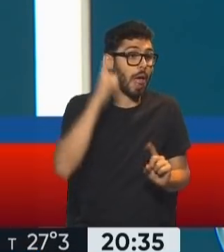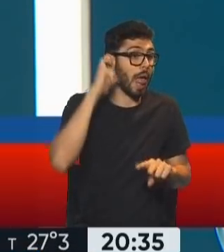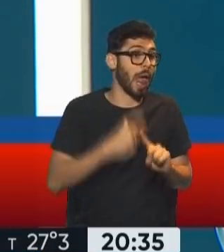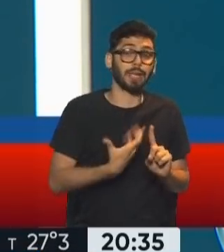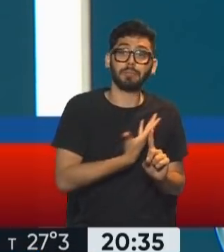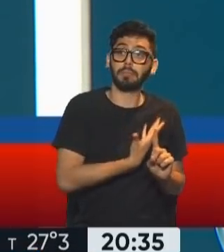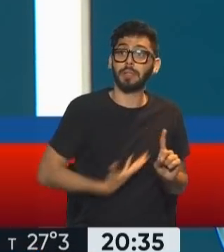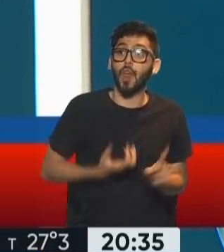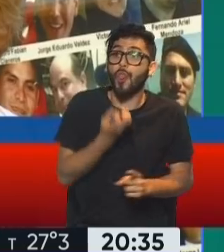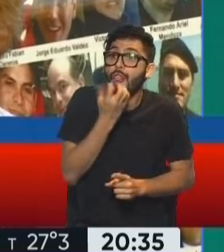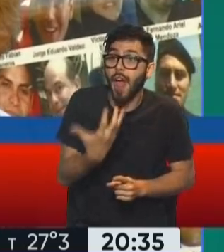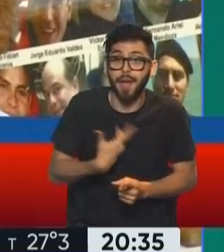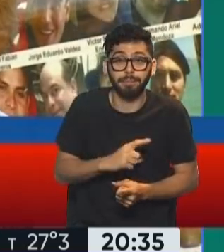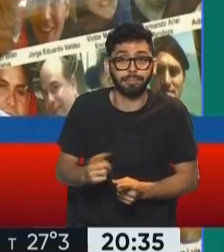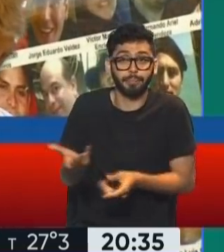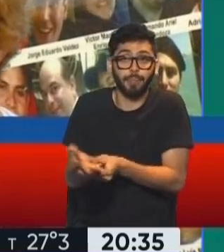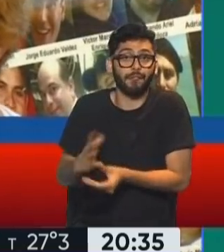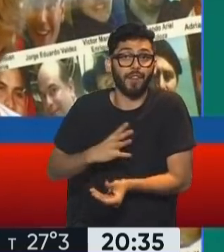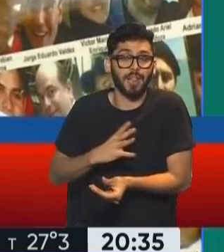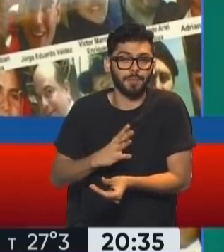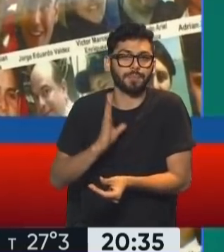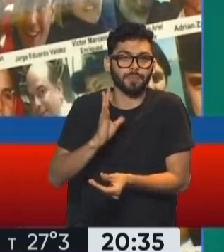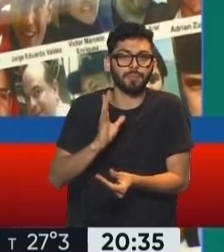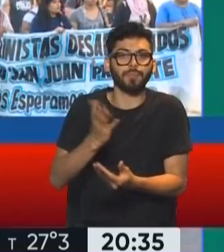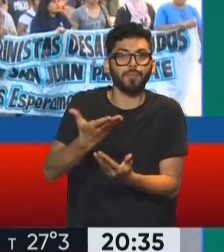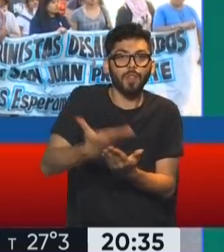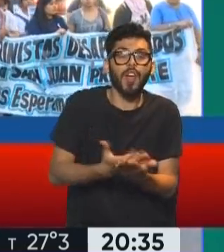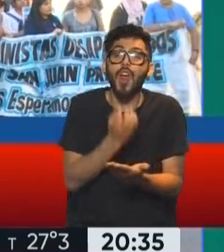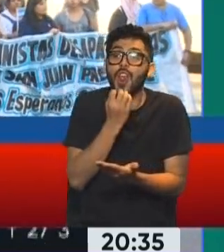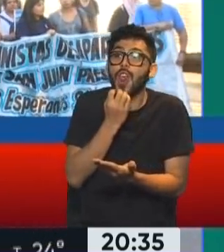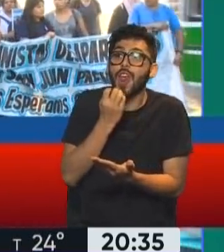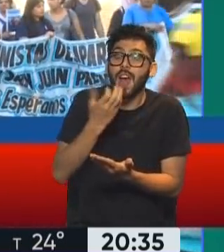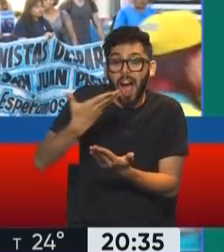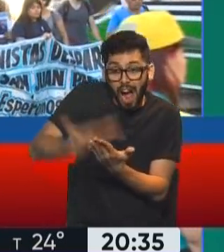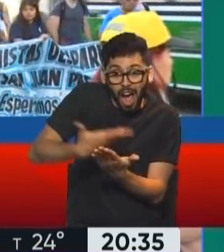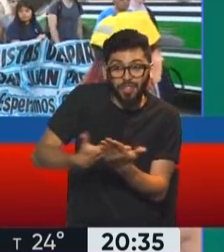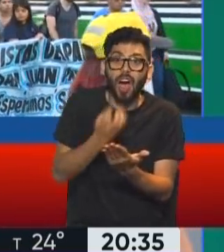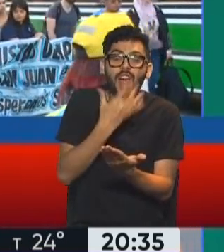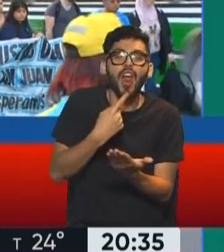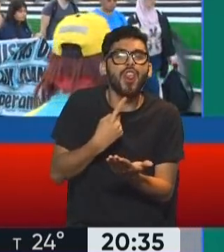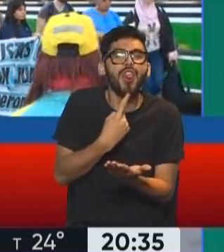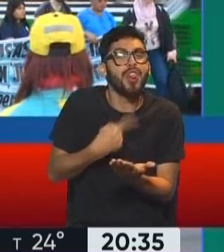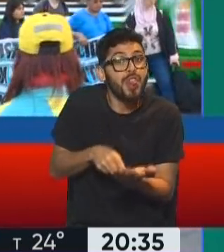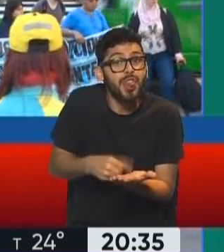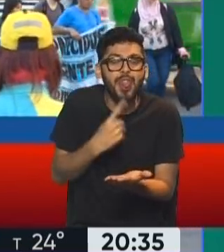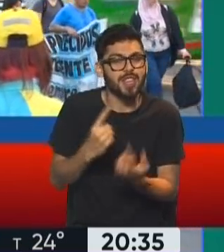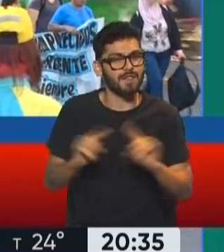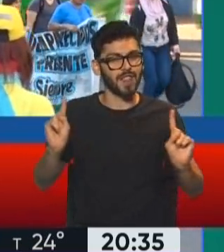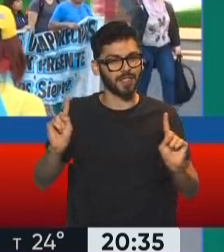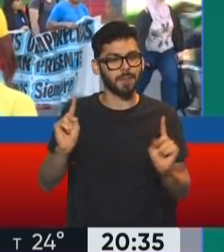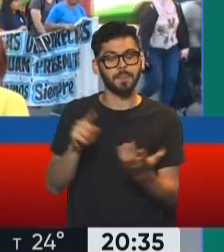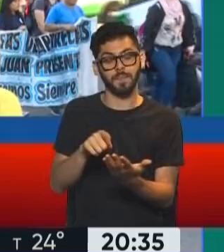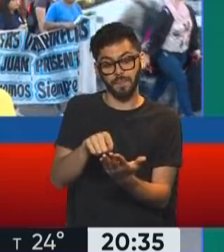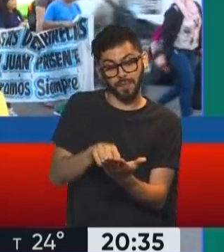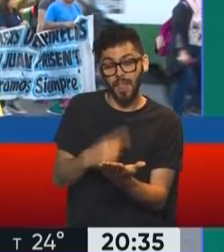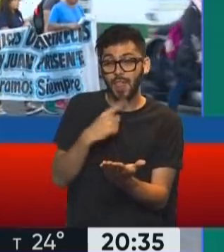Mauricio Macri declarar. El acta de la indagatoria dice otra cosa. En el acta de la indagatoria se lee que